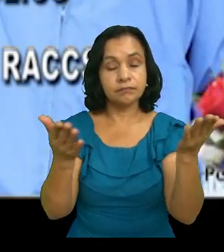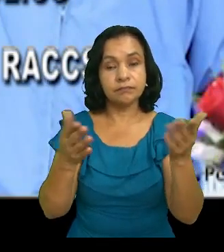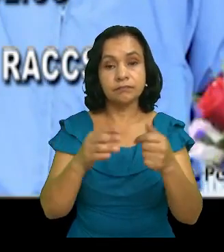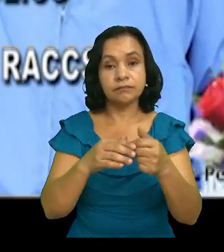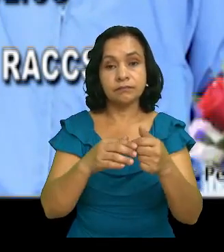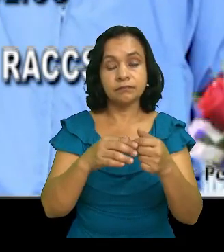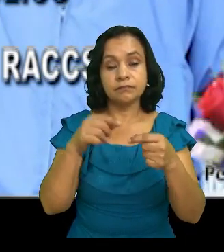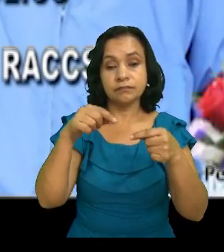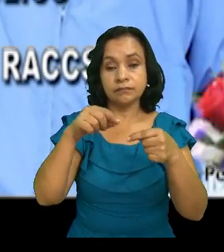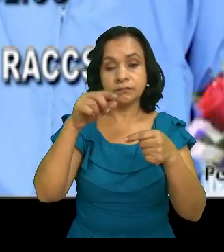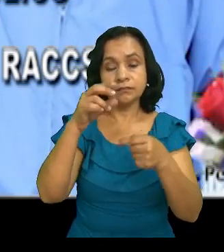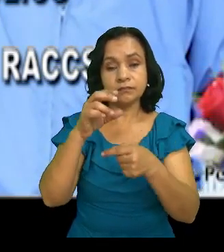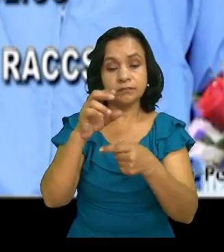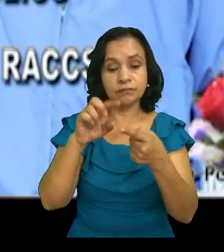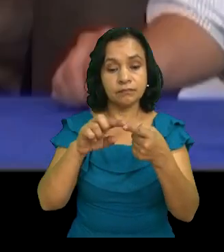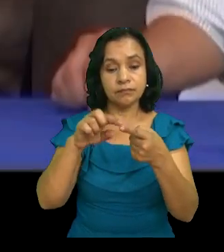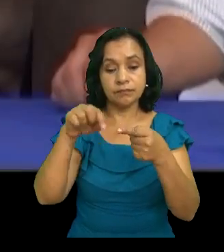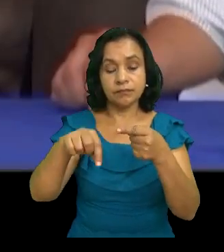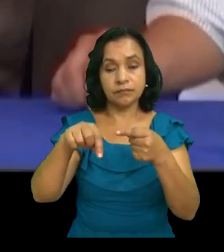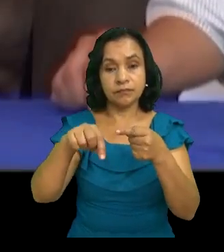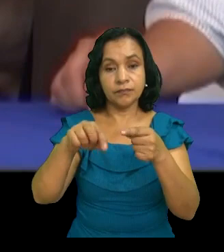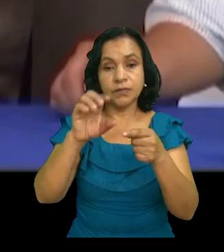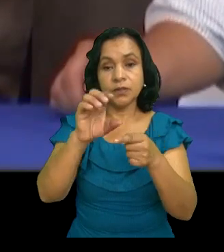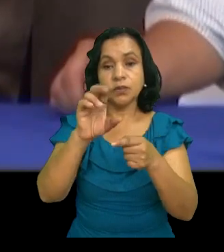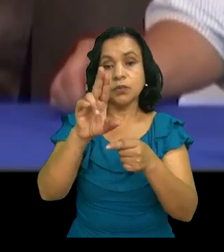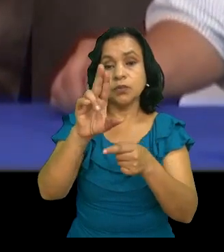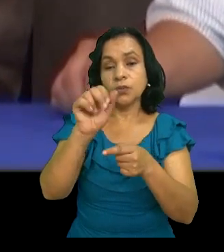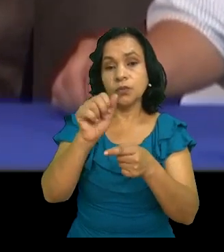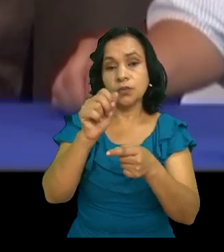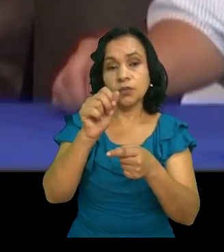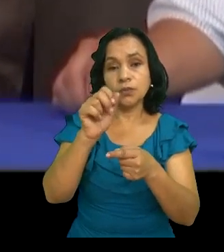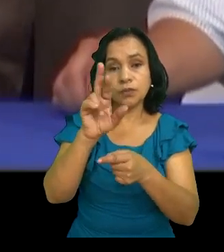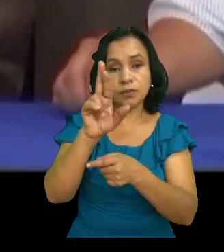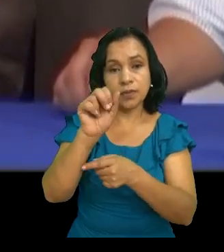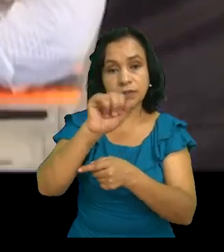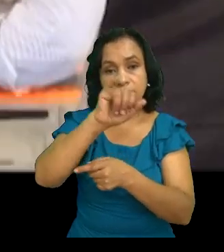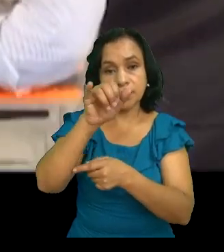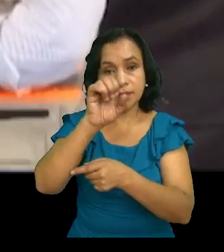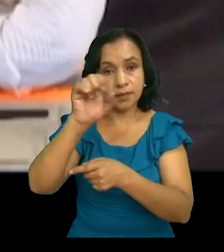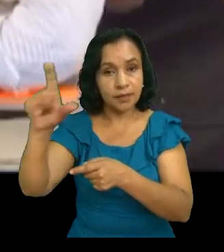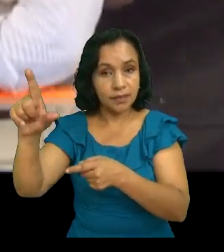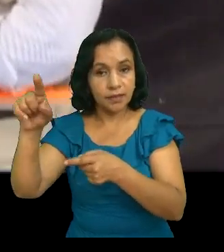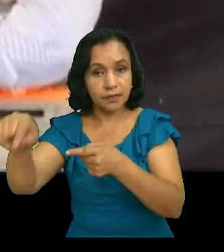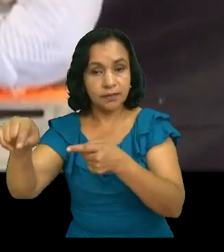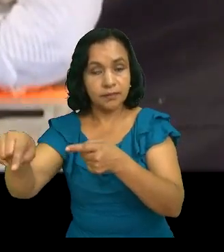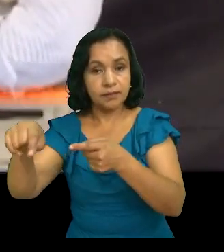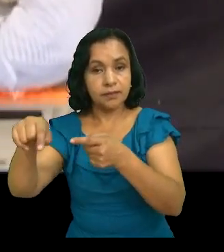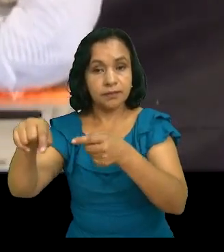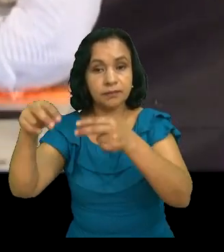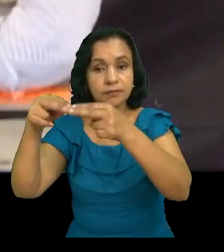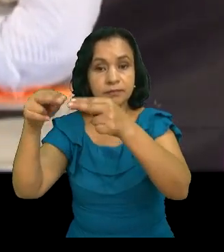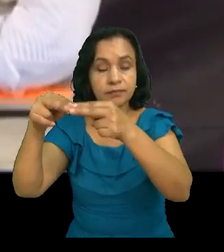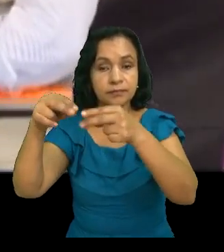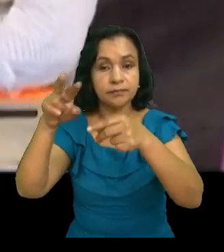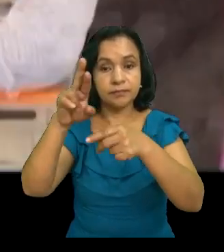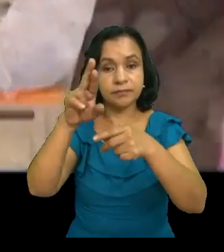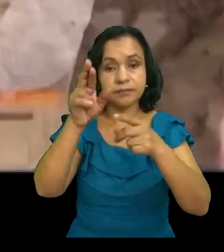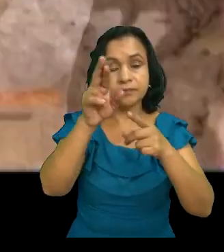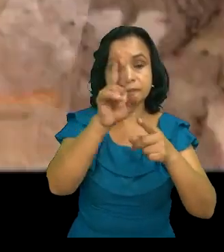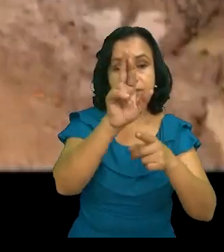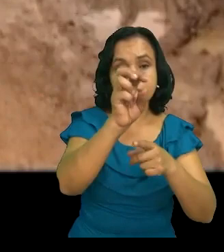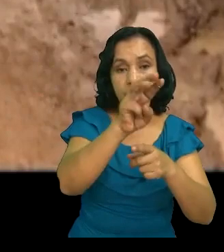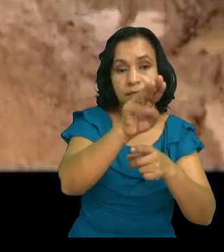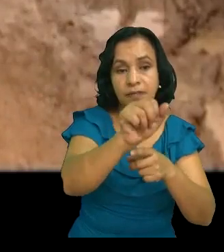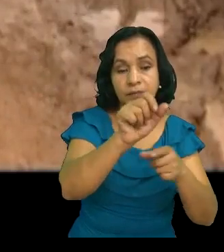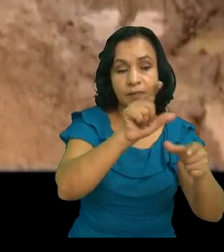de Cucarajil a Cucarajil. Okay. Ya hemos avanzado en la vinculación del Rama con Laguna